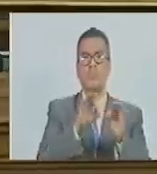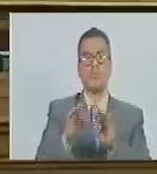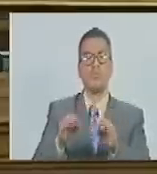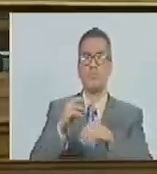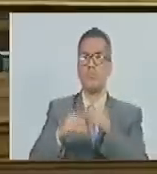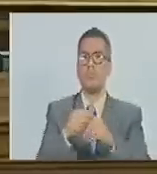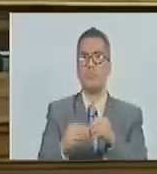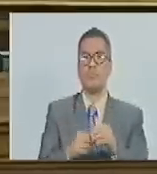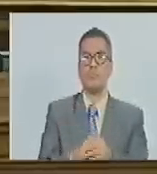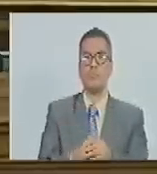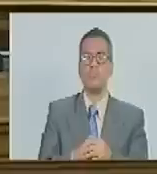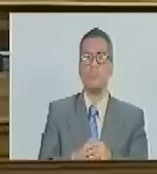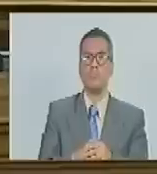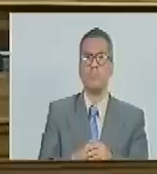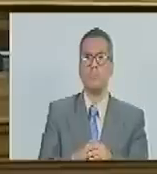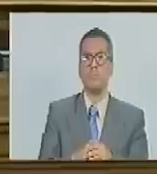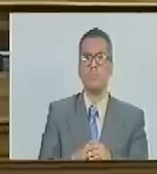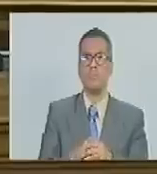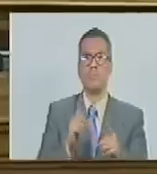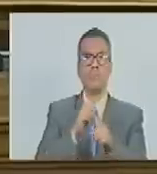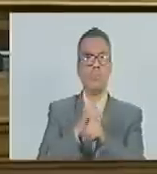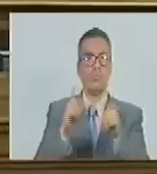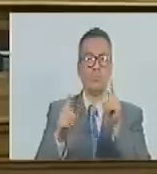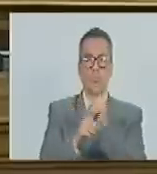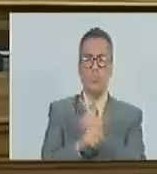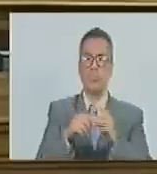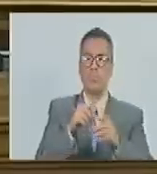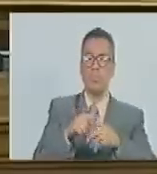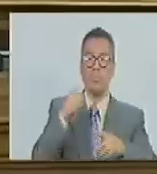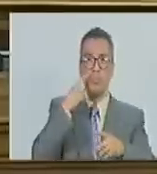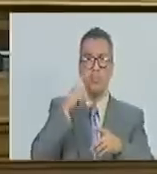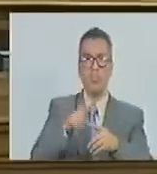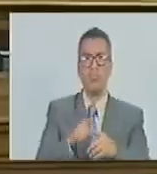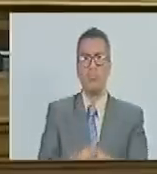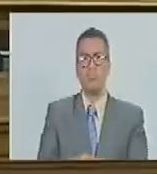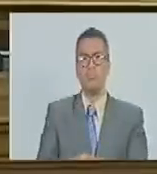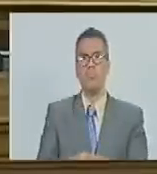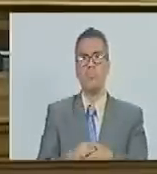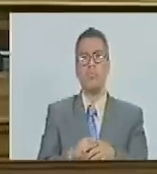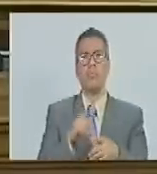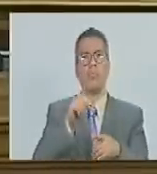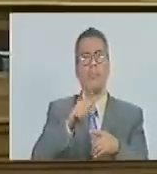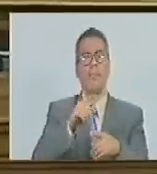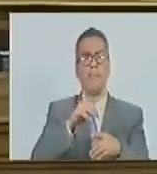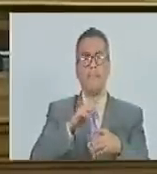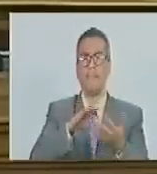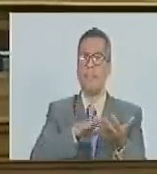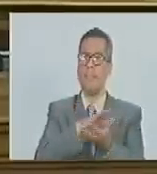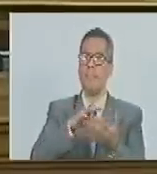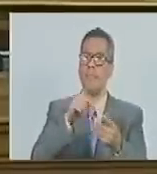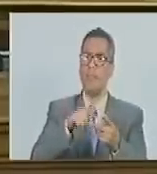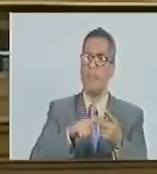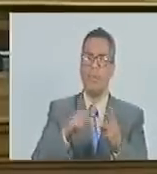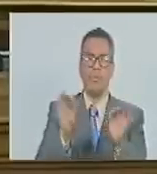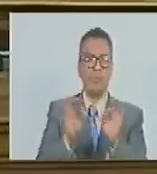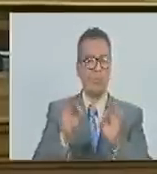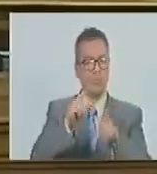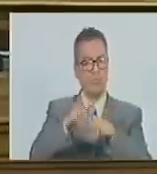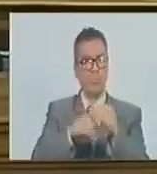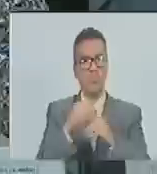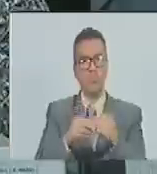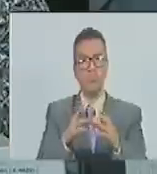evento adverso atente contra lo que es